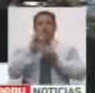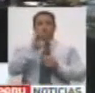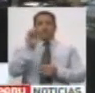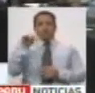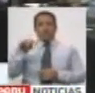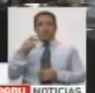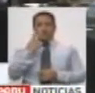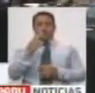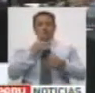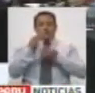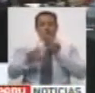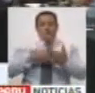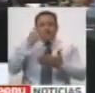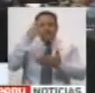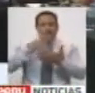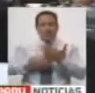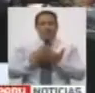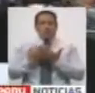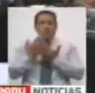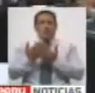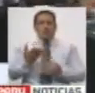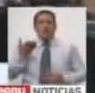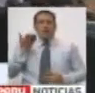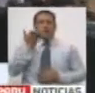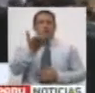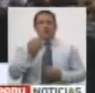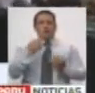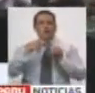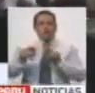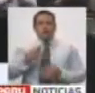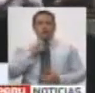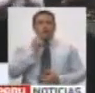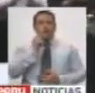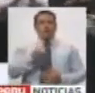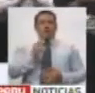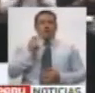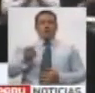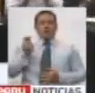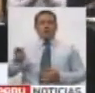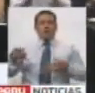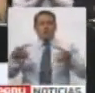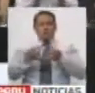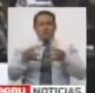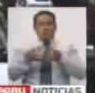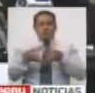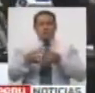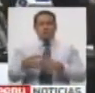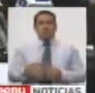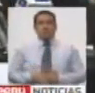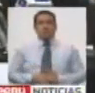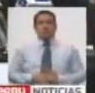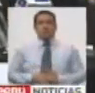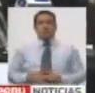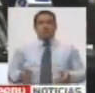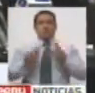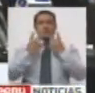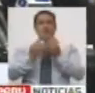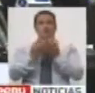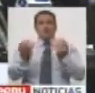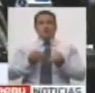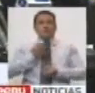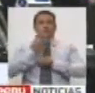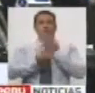también señaló que evalúa presentar una recusación contra los magistrados del Jurado Nacional de Elecciones. Fluye una